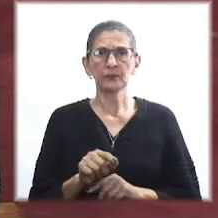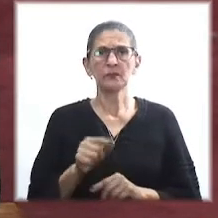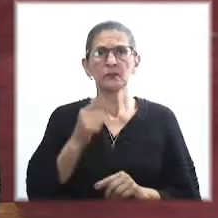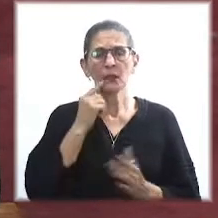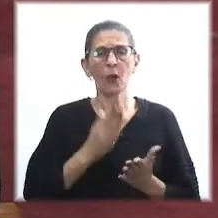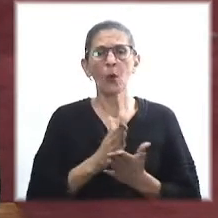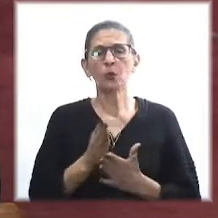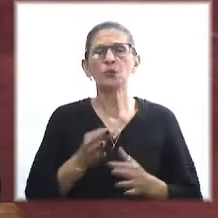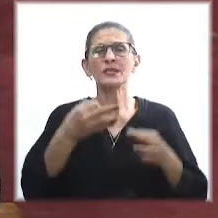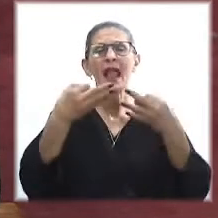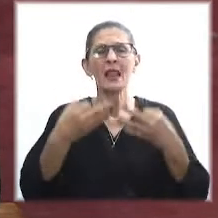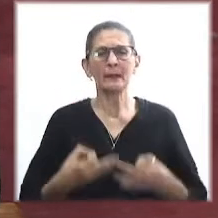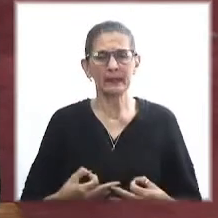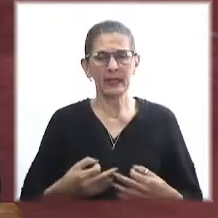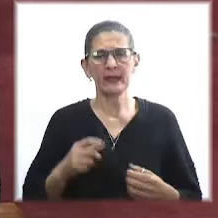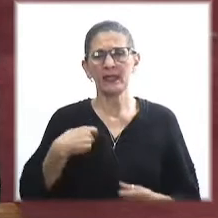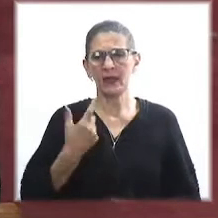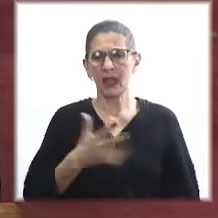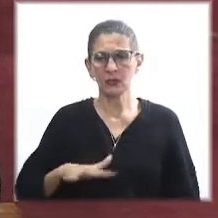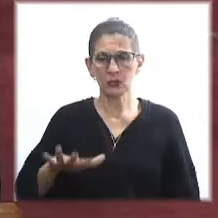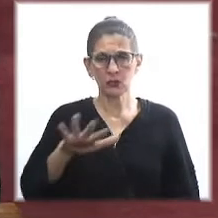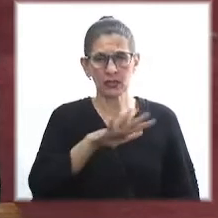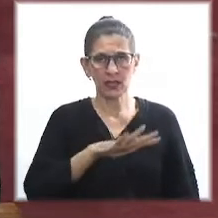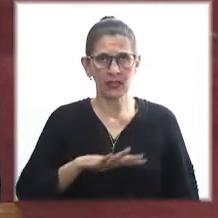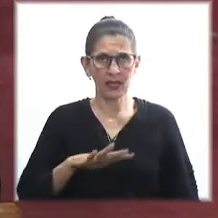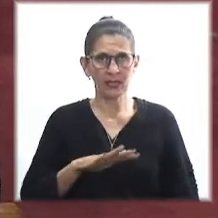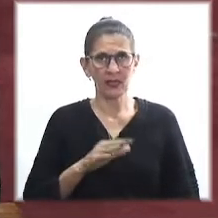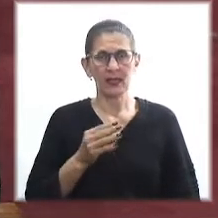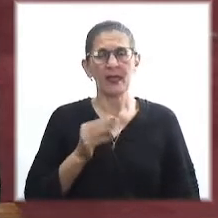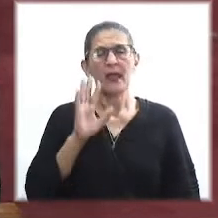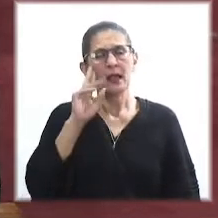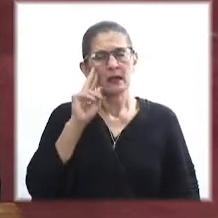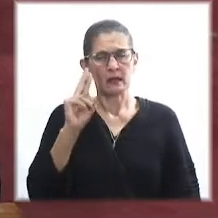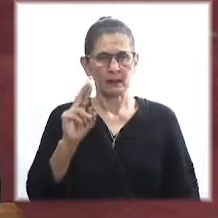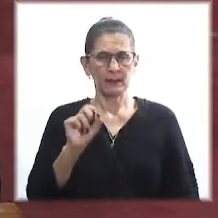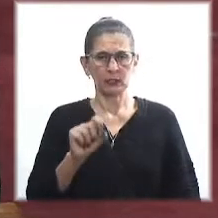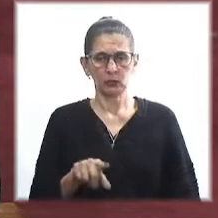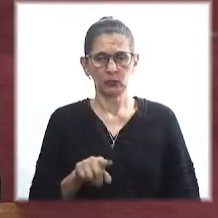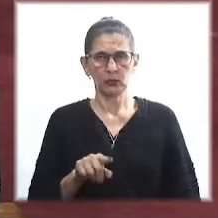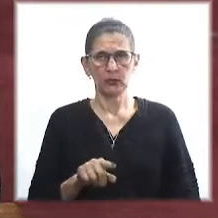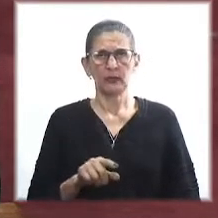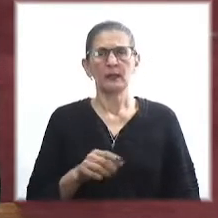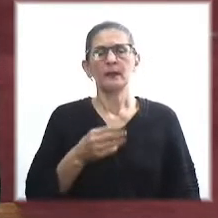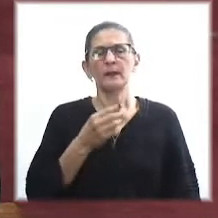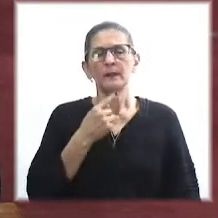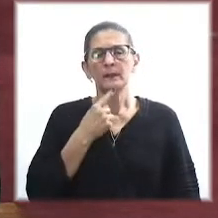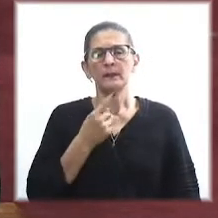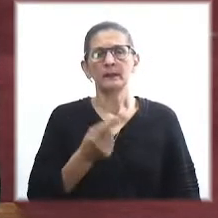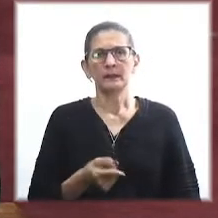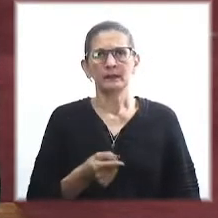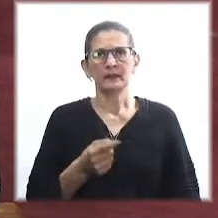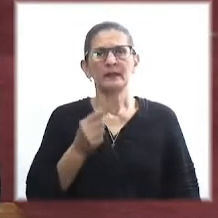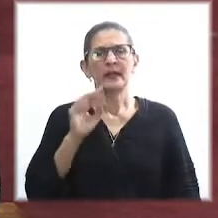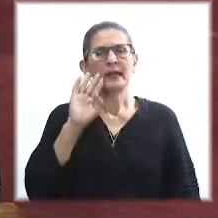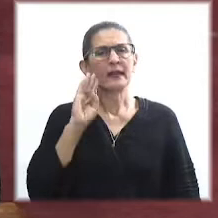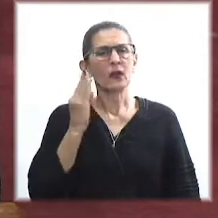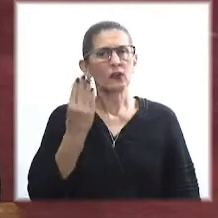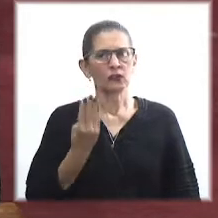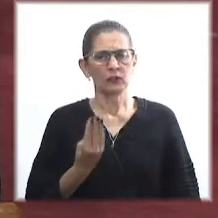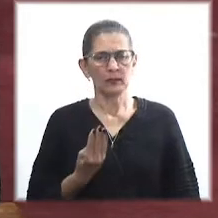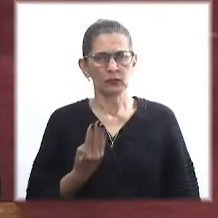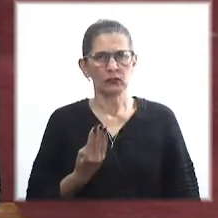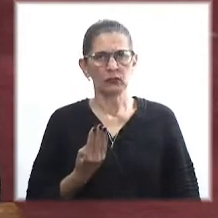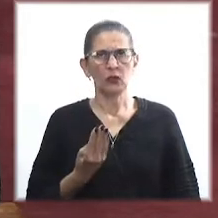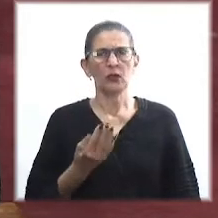conduce al bien común, al bien de la sociedad, a más del respeto, merecen